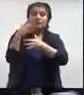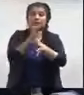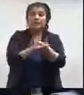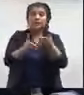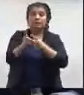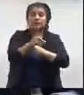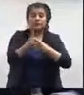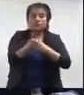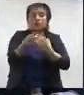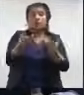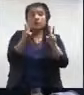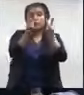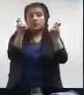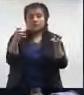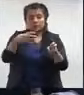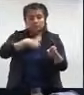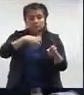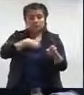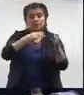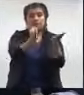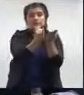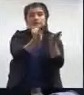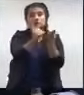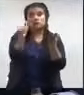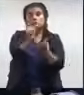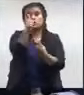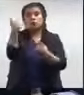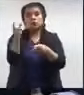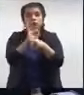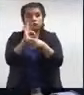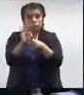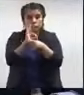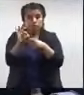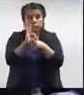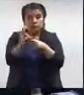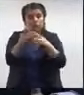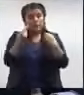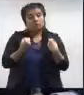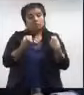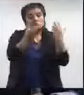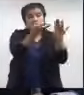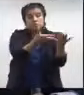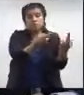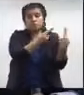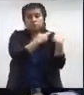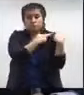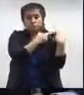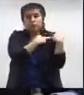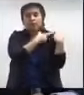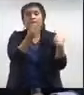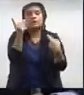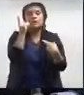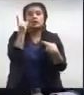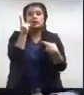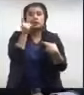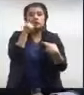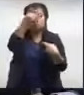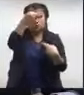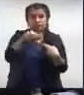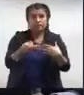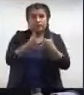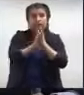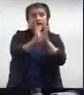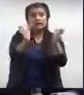de asuntos internos, entre otras funciones asignadas expresamente expresamente por el director general.